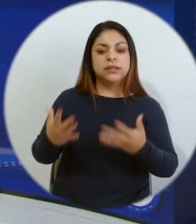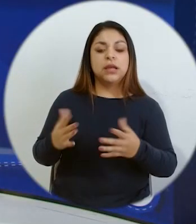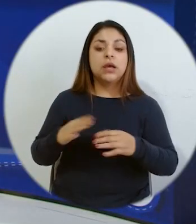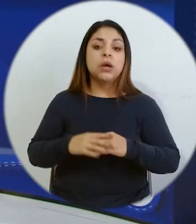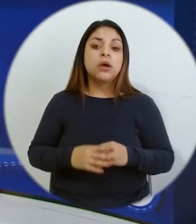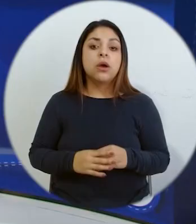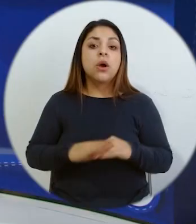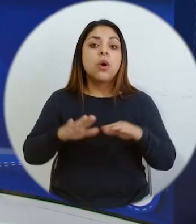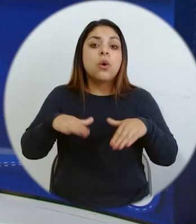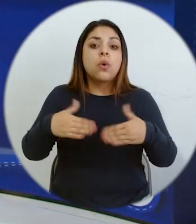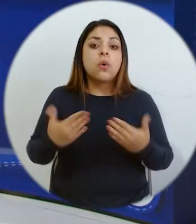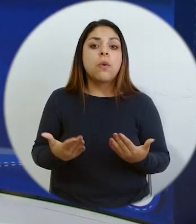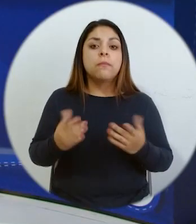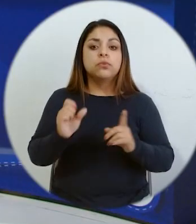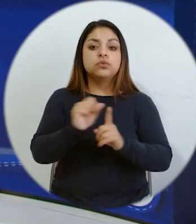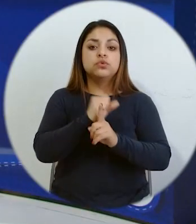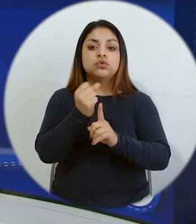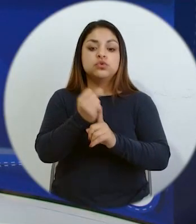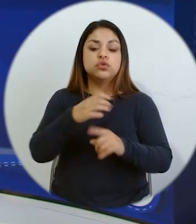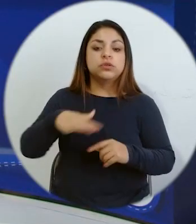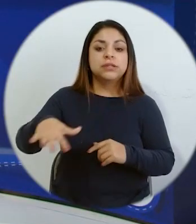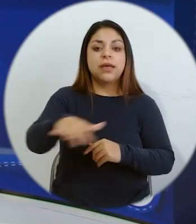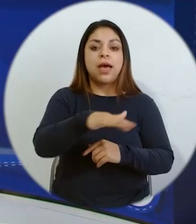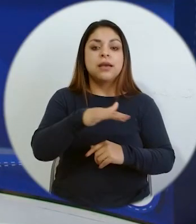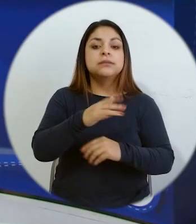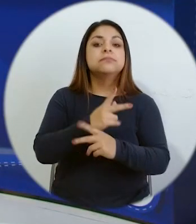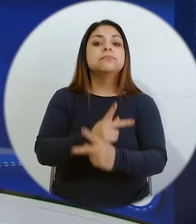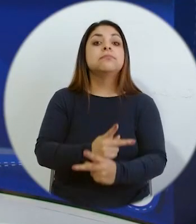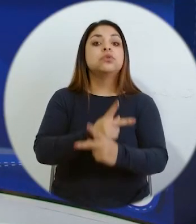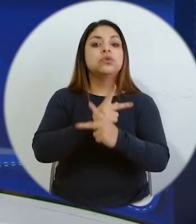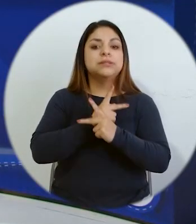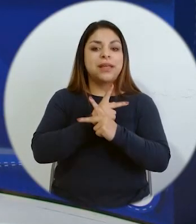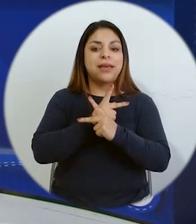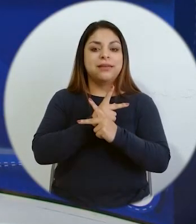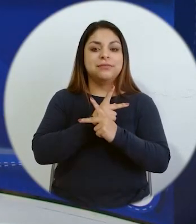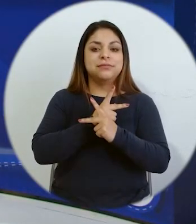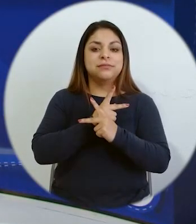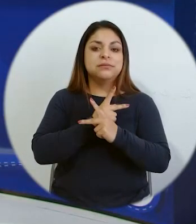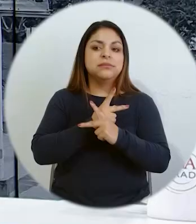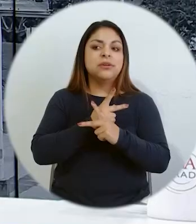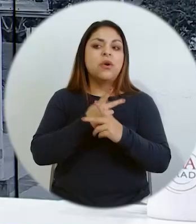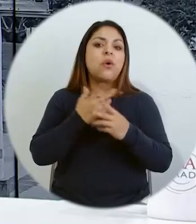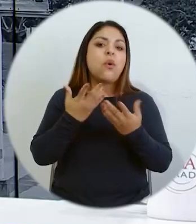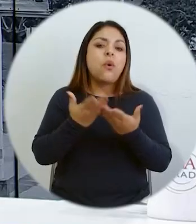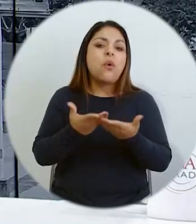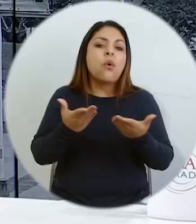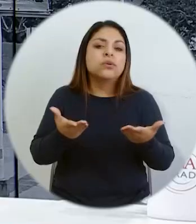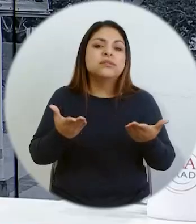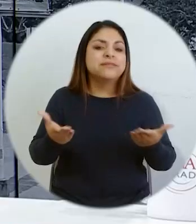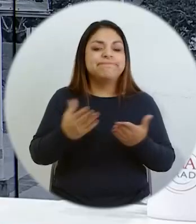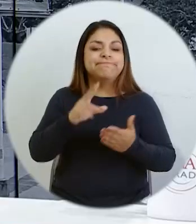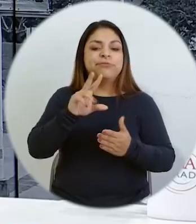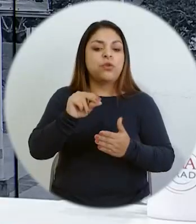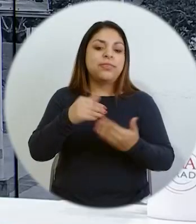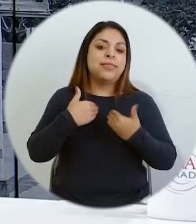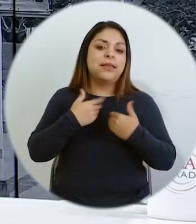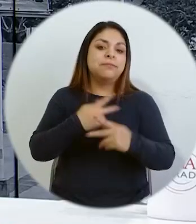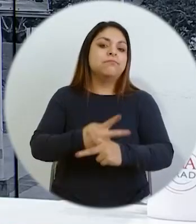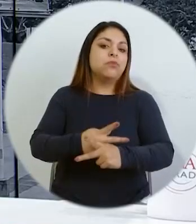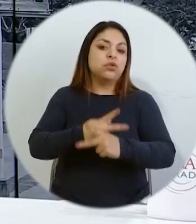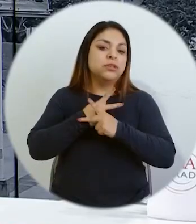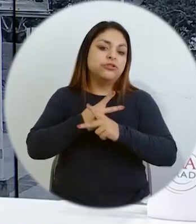con cómo protegen las sociedades o bien las cosas que se dejan de hacer. Y aquí también una